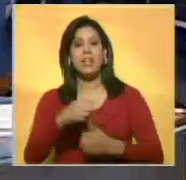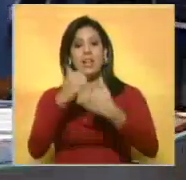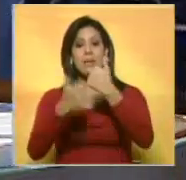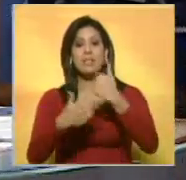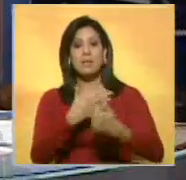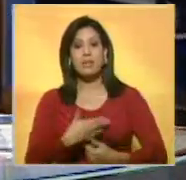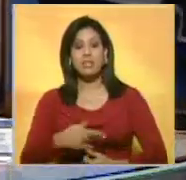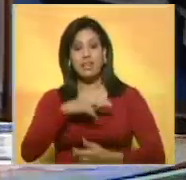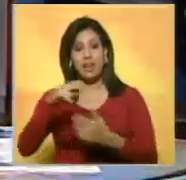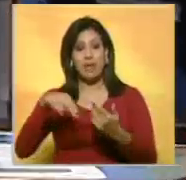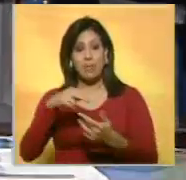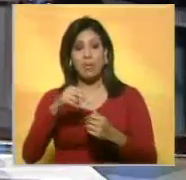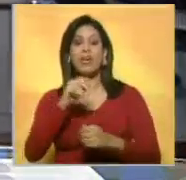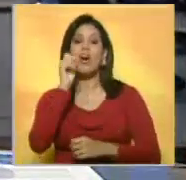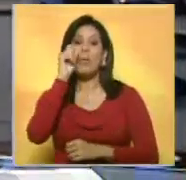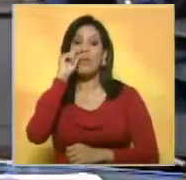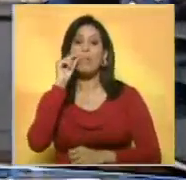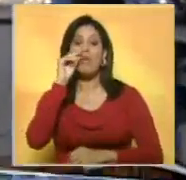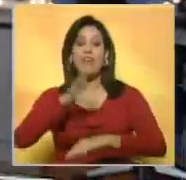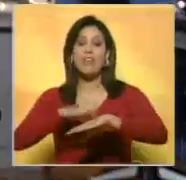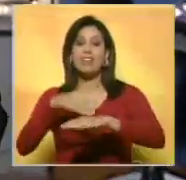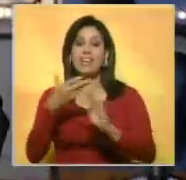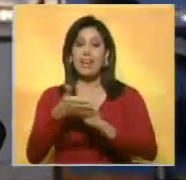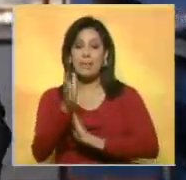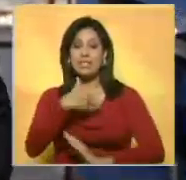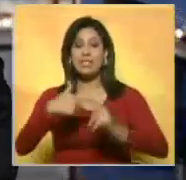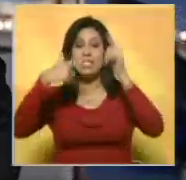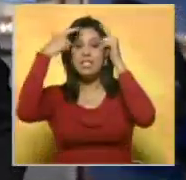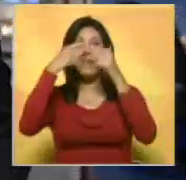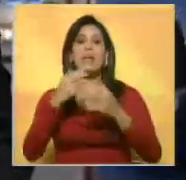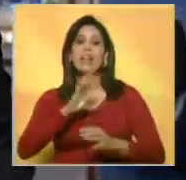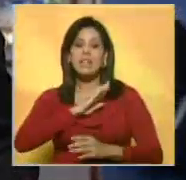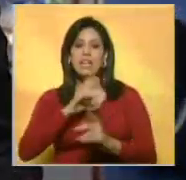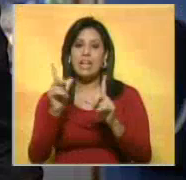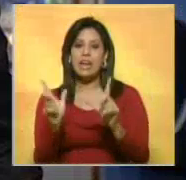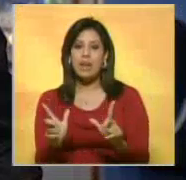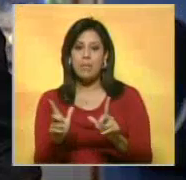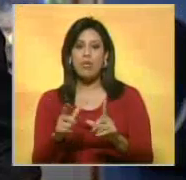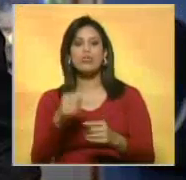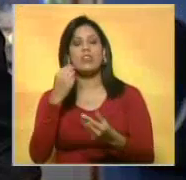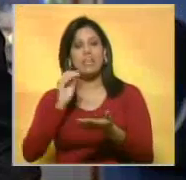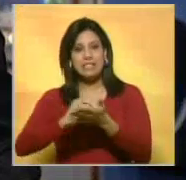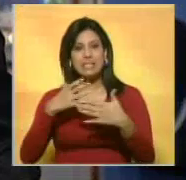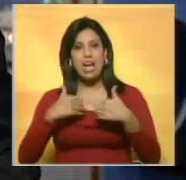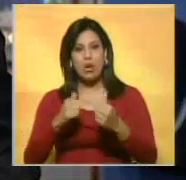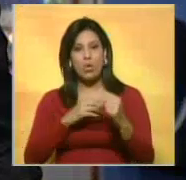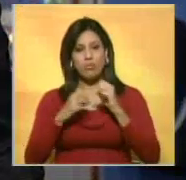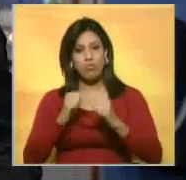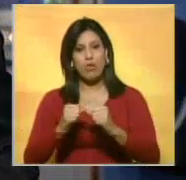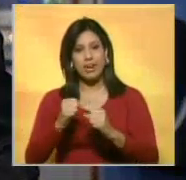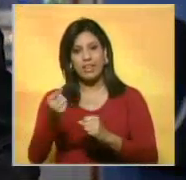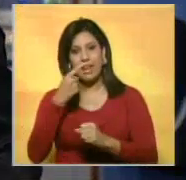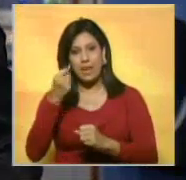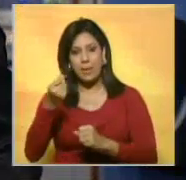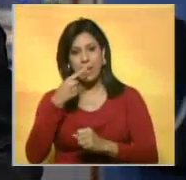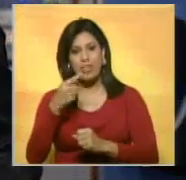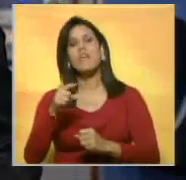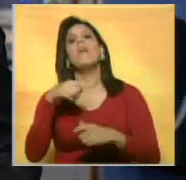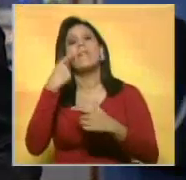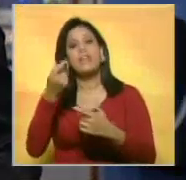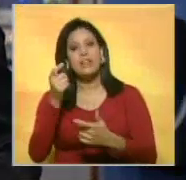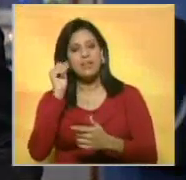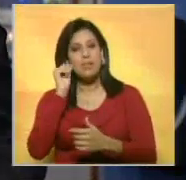El vicepresidente de la República, Nicolás Maduro, manifestó que el presidente Hugo Chávez se encuentra en reposo y que su recuperación se consolida con tratamientos.